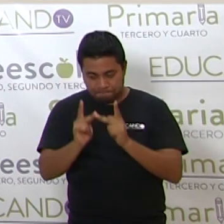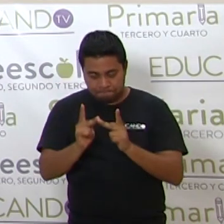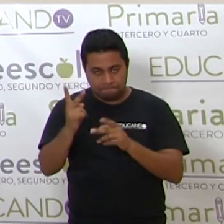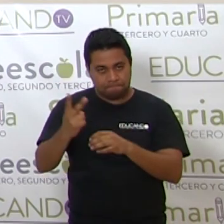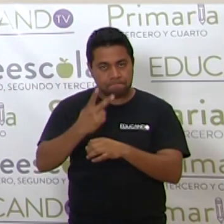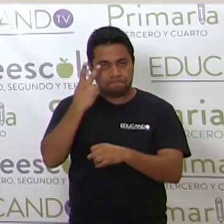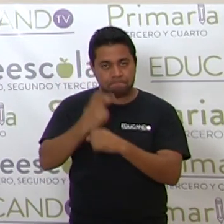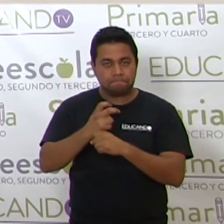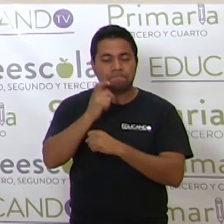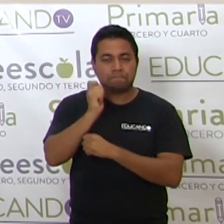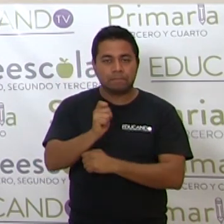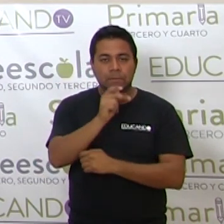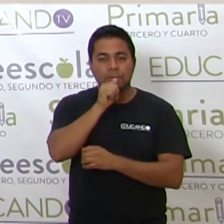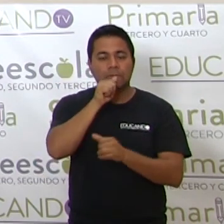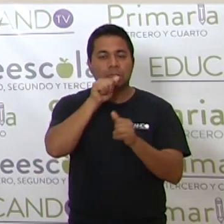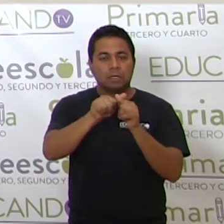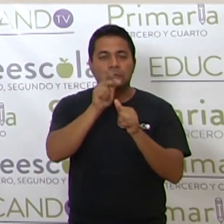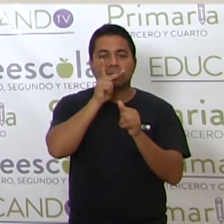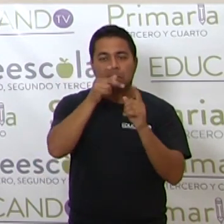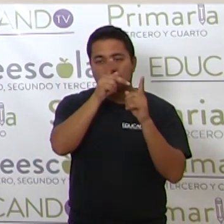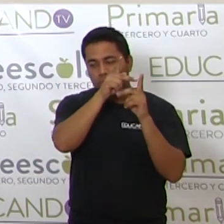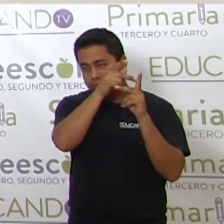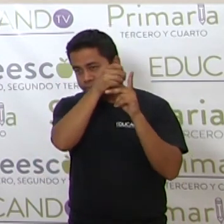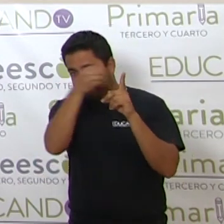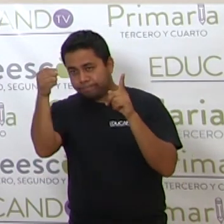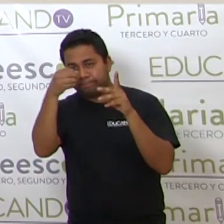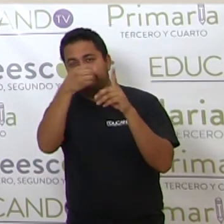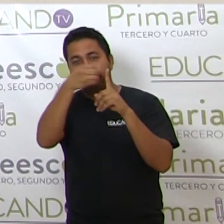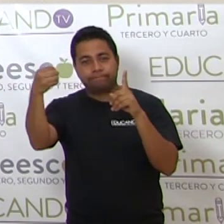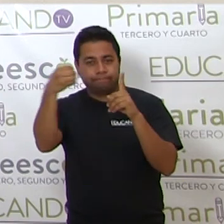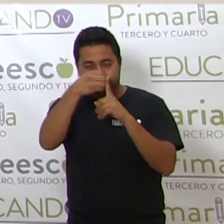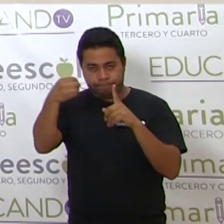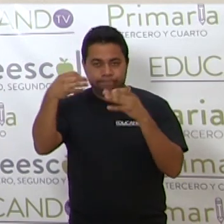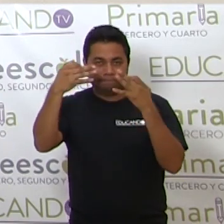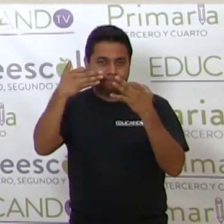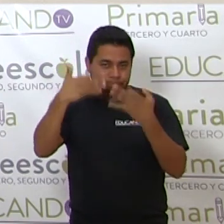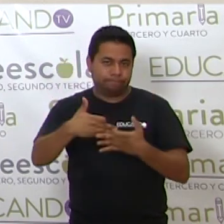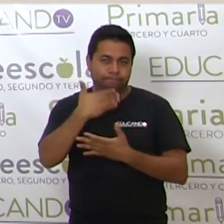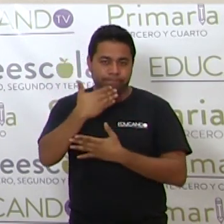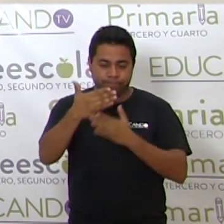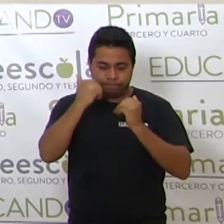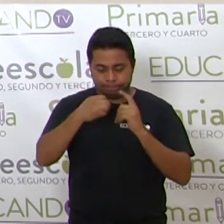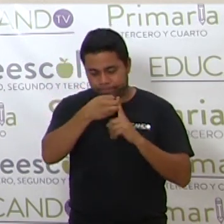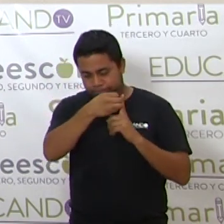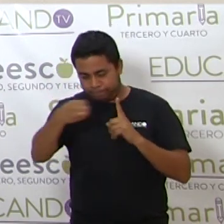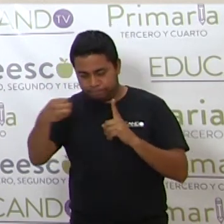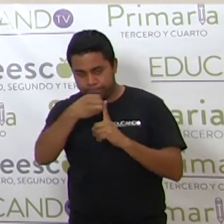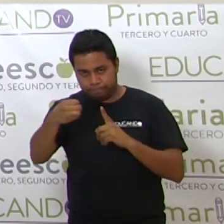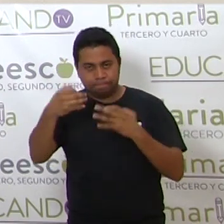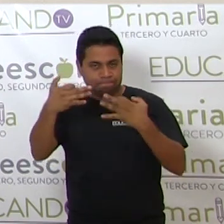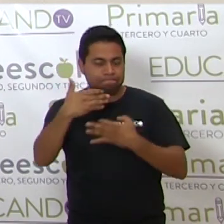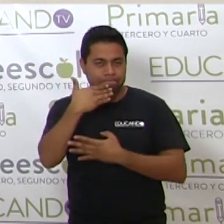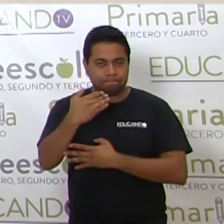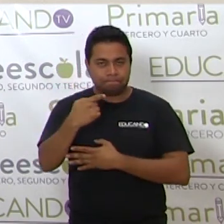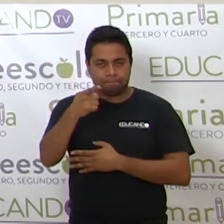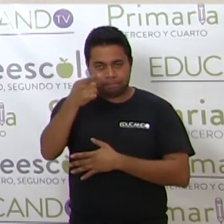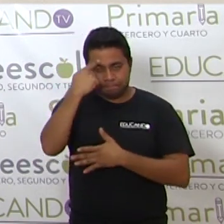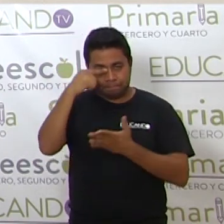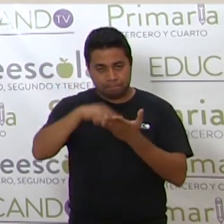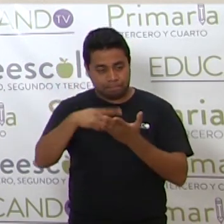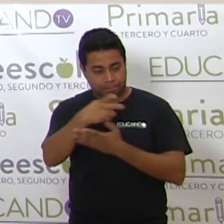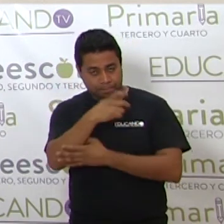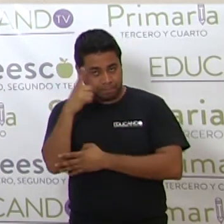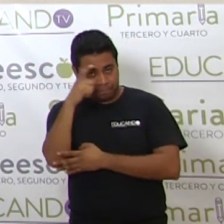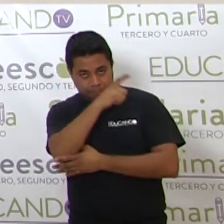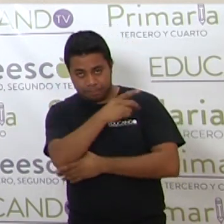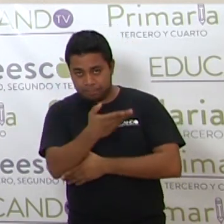segundo es que las letras estén acomodadas u ordenadas adecuadamente tú crees que está complicado el